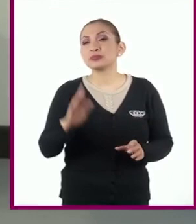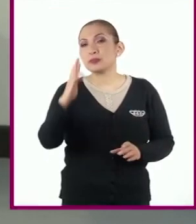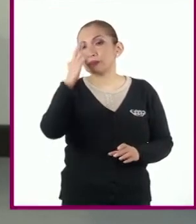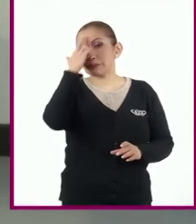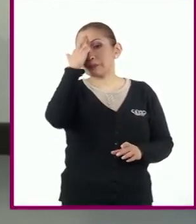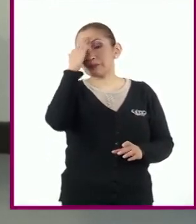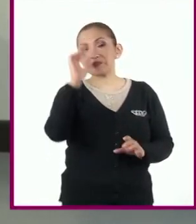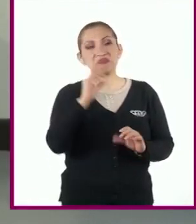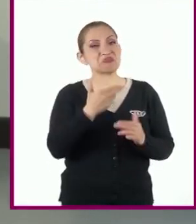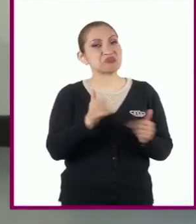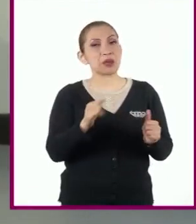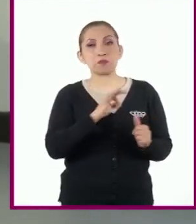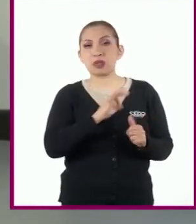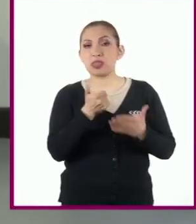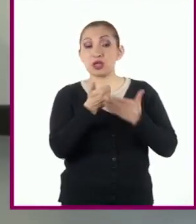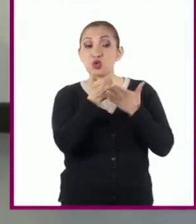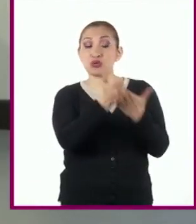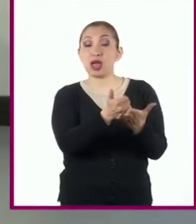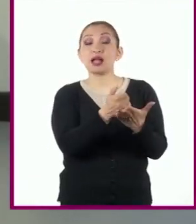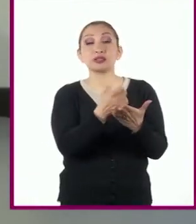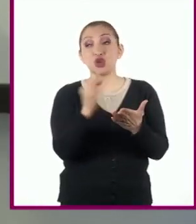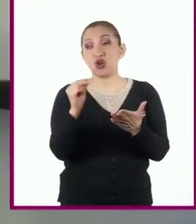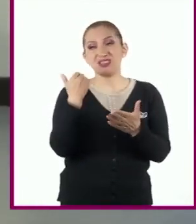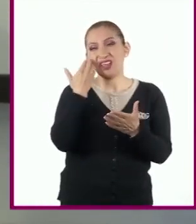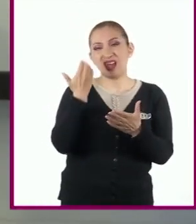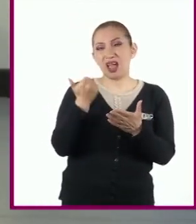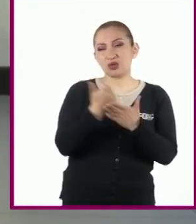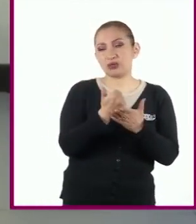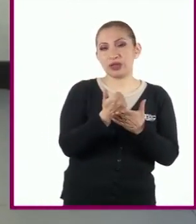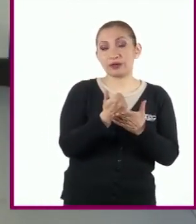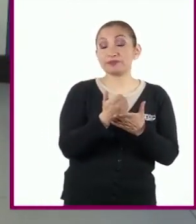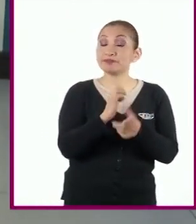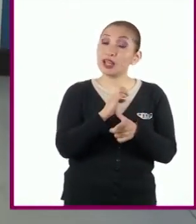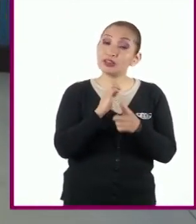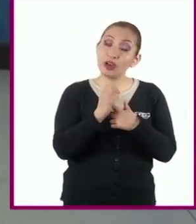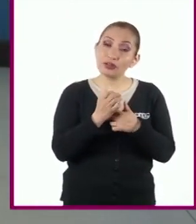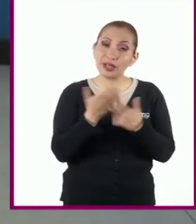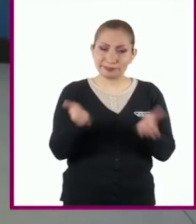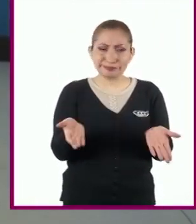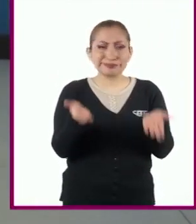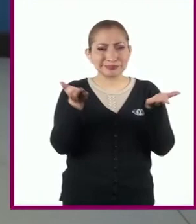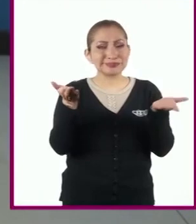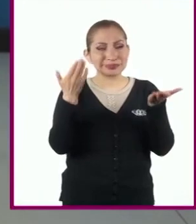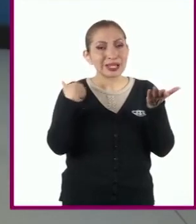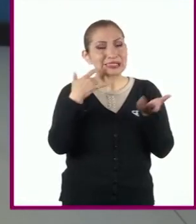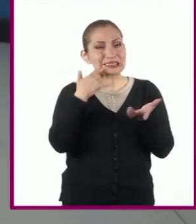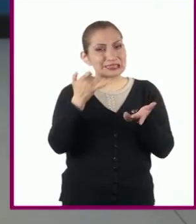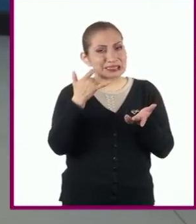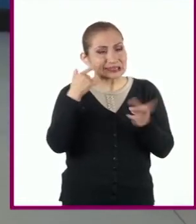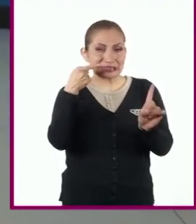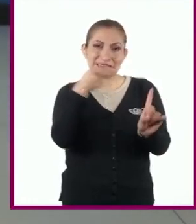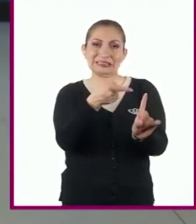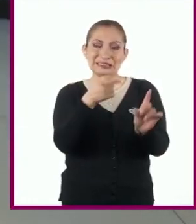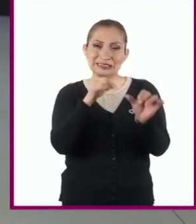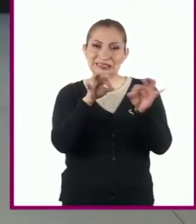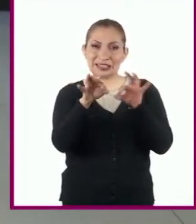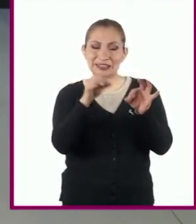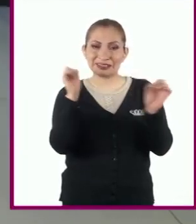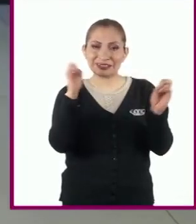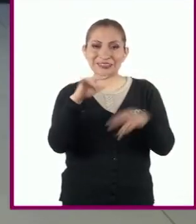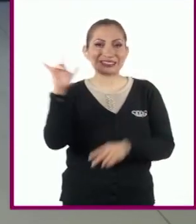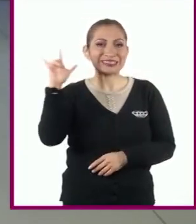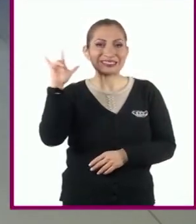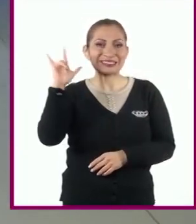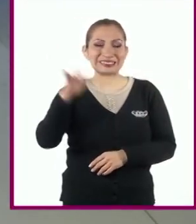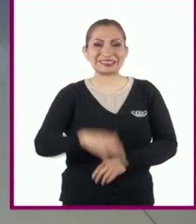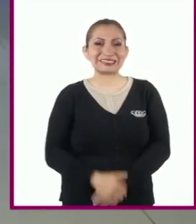Recuerden que nadie puede ser ayudado si no quiere ser ayudado. Así que ánimo, empeño y dedicación. ¡Hasta la